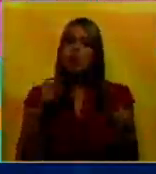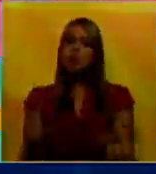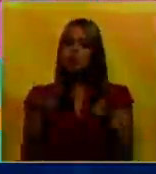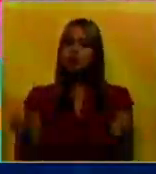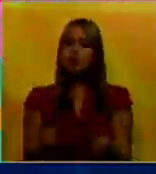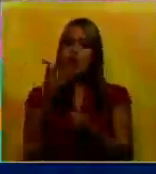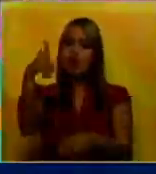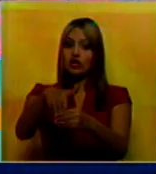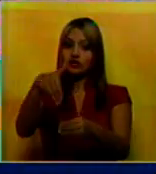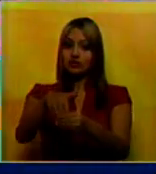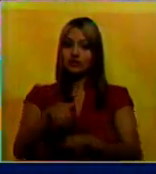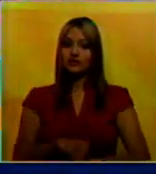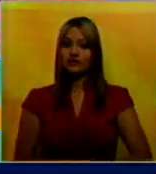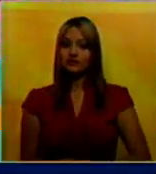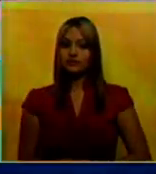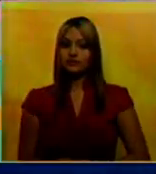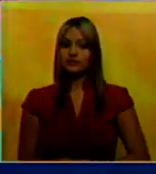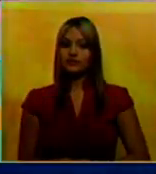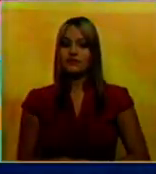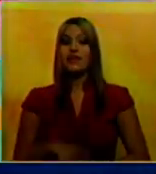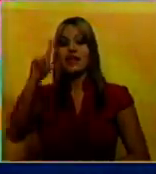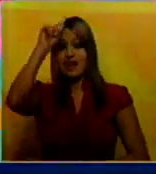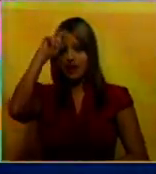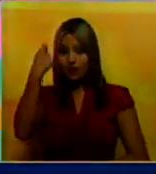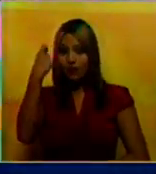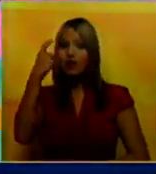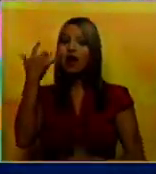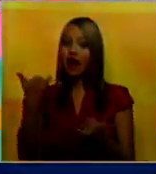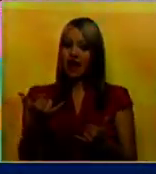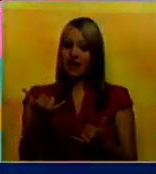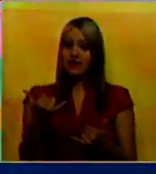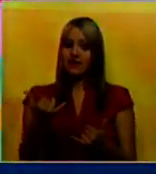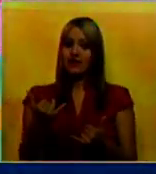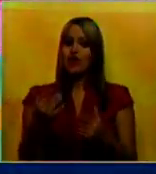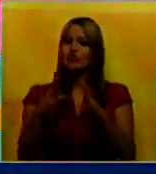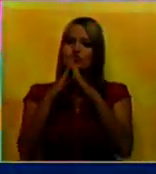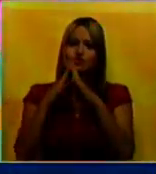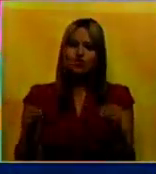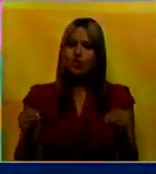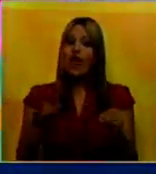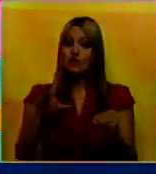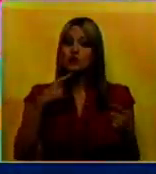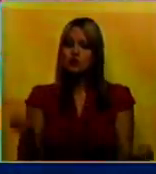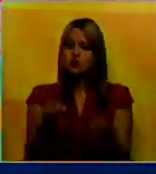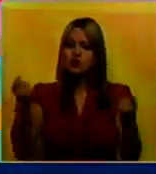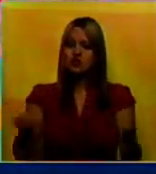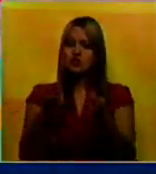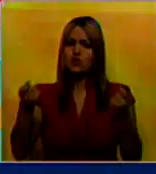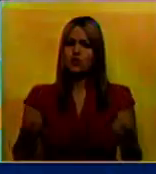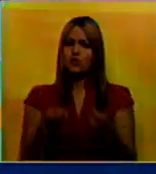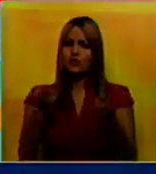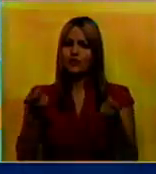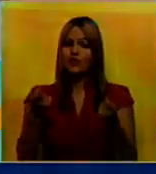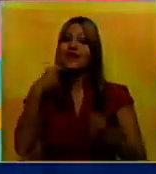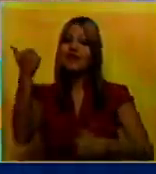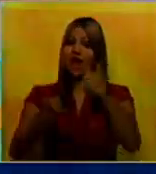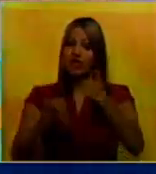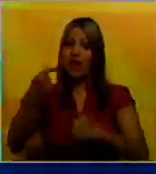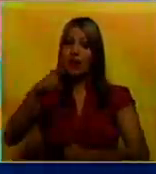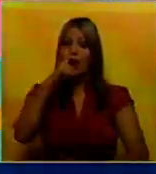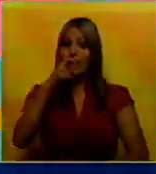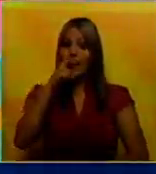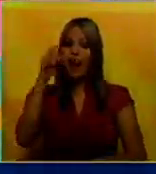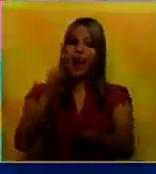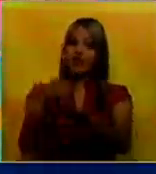campaña electoral. Recordemos que durante toda la campaña el candidato Maduro